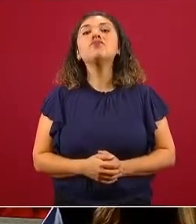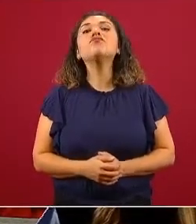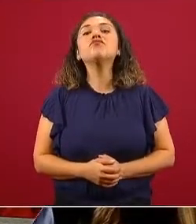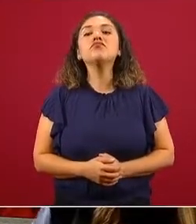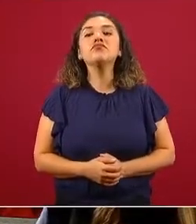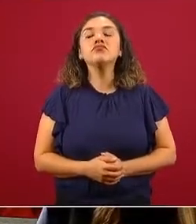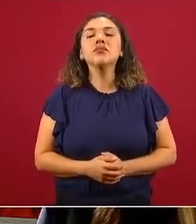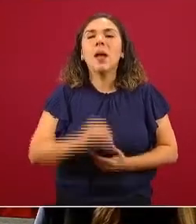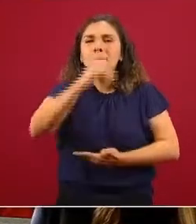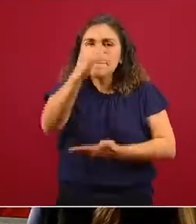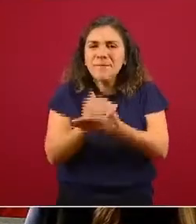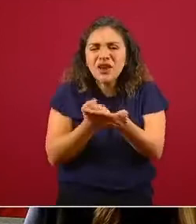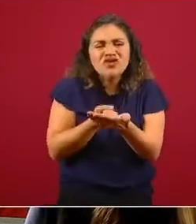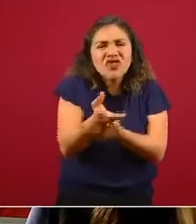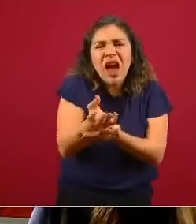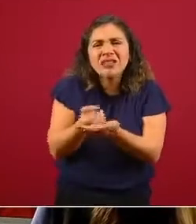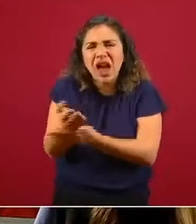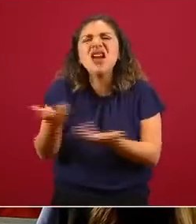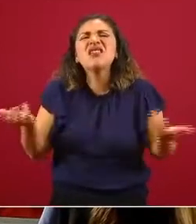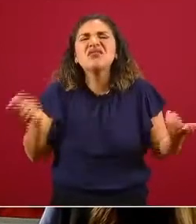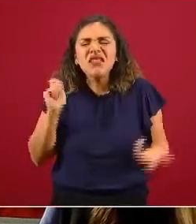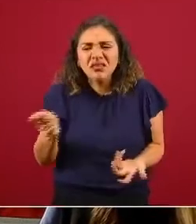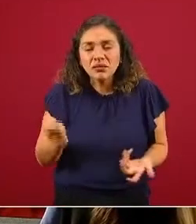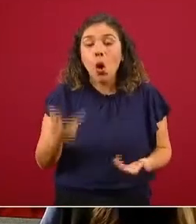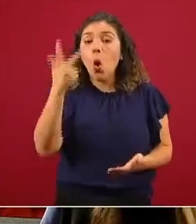¿Qué hemos hecho con la reducción de exposición?